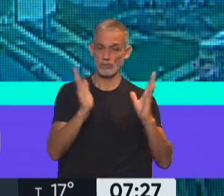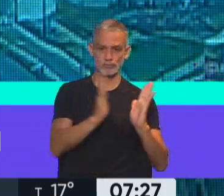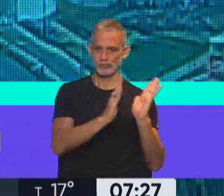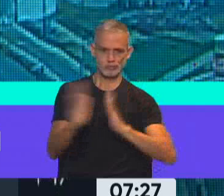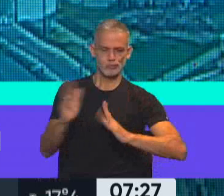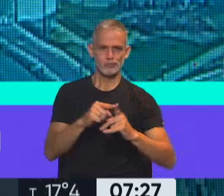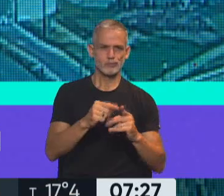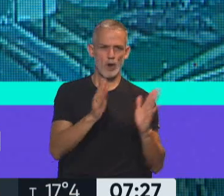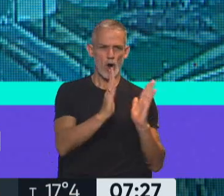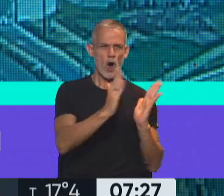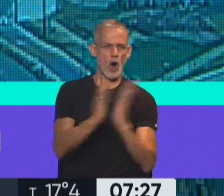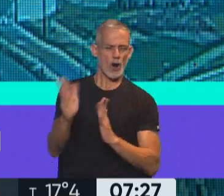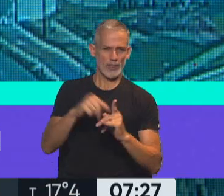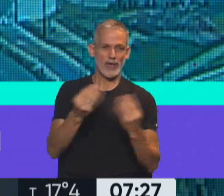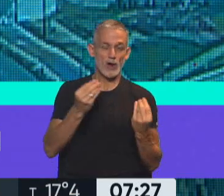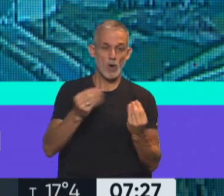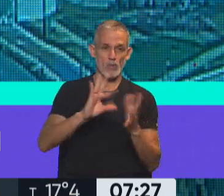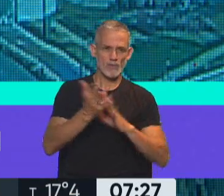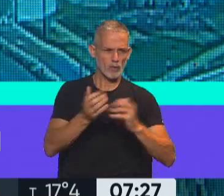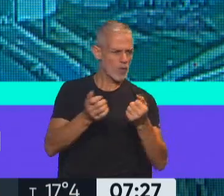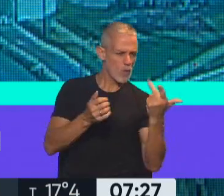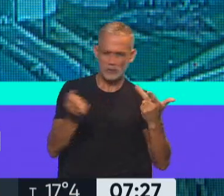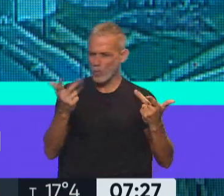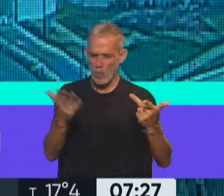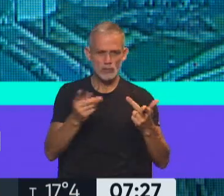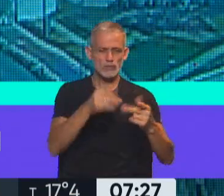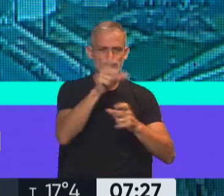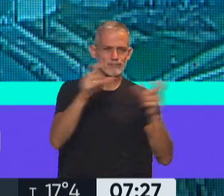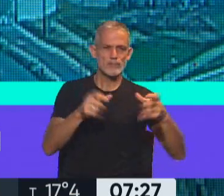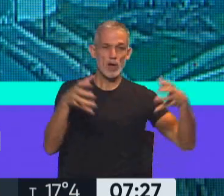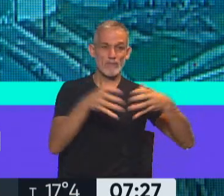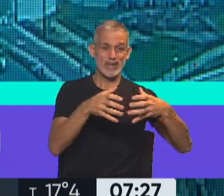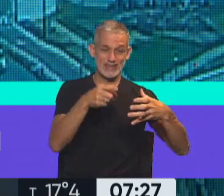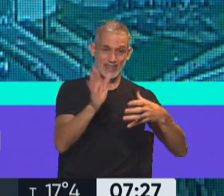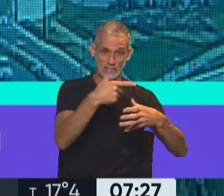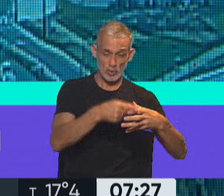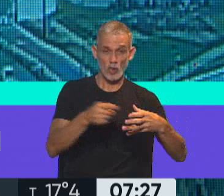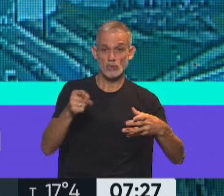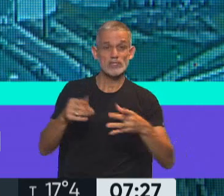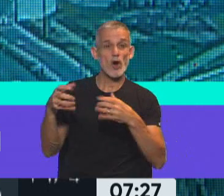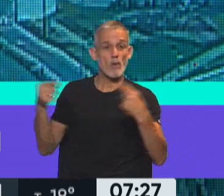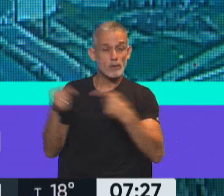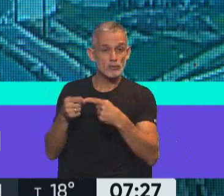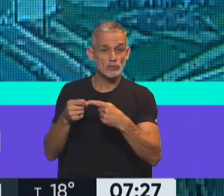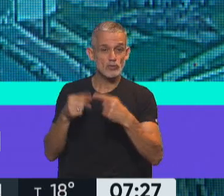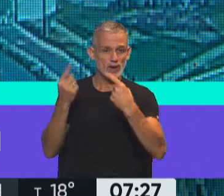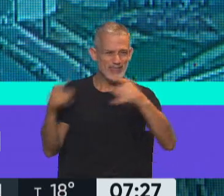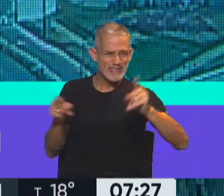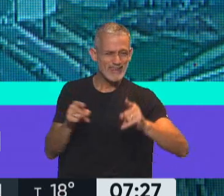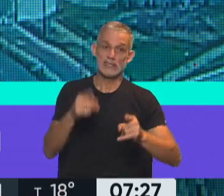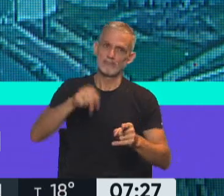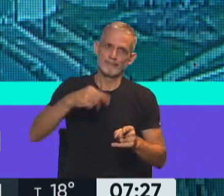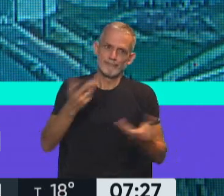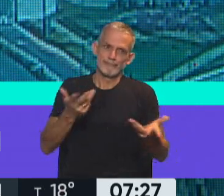para el oficialismo y para la oposición como va a quedar el frente de todos después de este entendimiento las diferencias que hay de hecho las